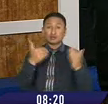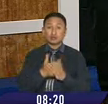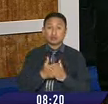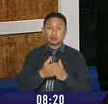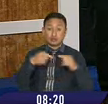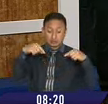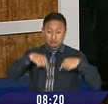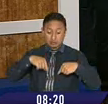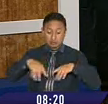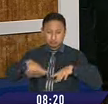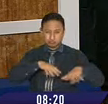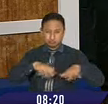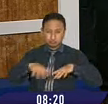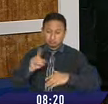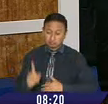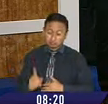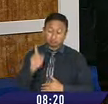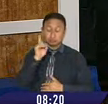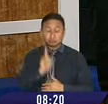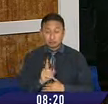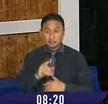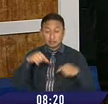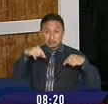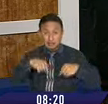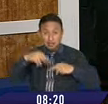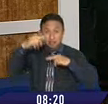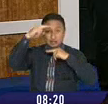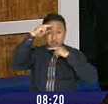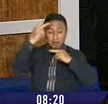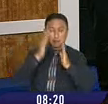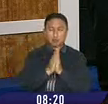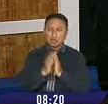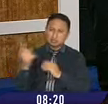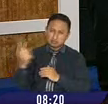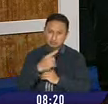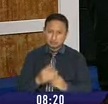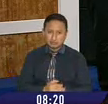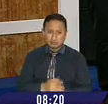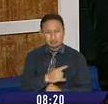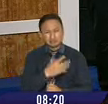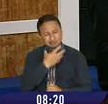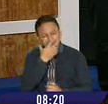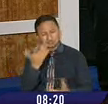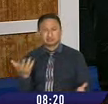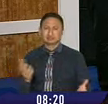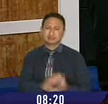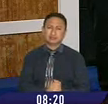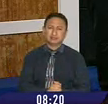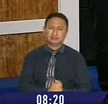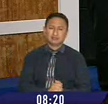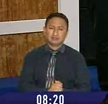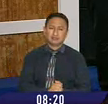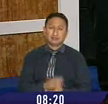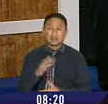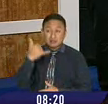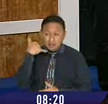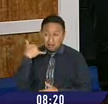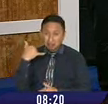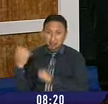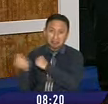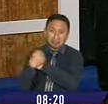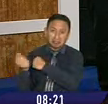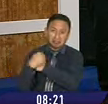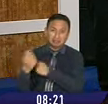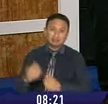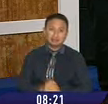que hacen ellos, levantarse temprano, salir a los medios, reclamar, porque están molestos. Llamamos, no nos hacen caso. Y